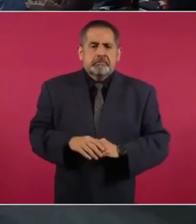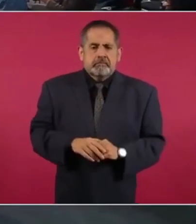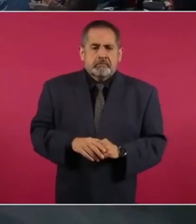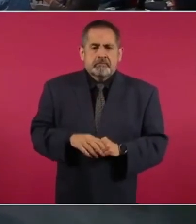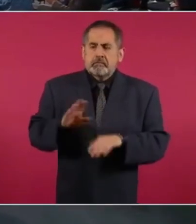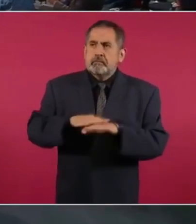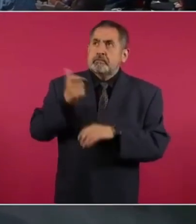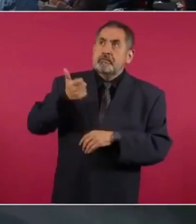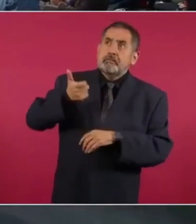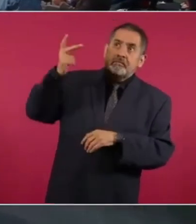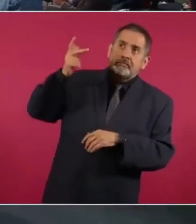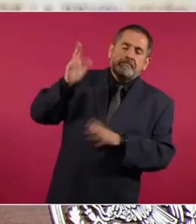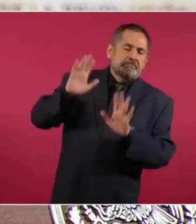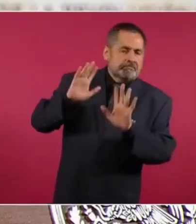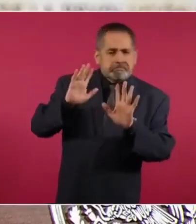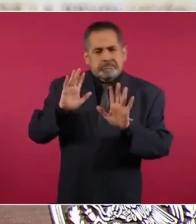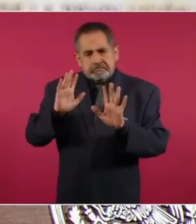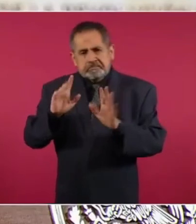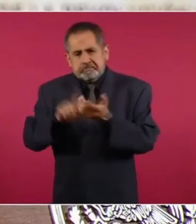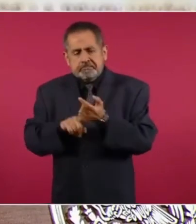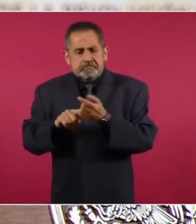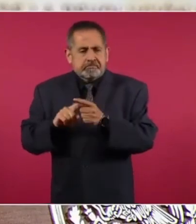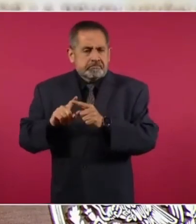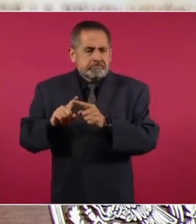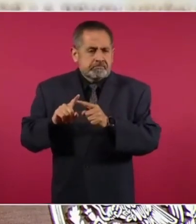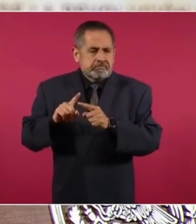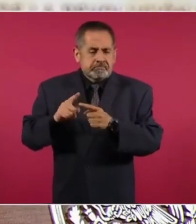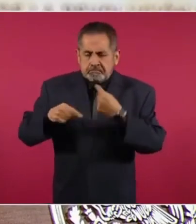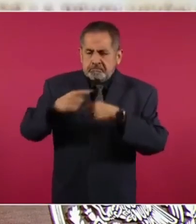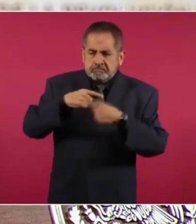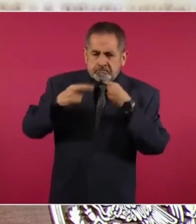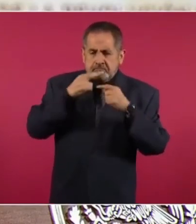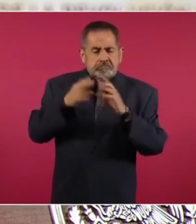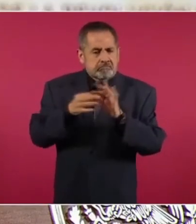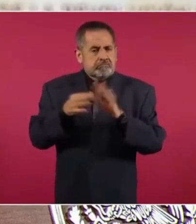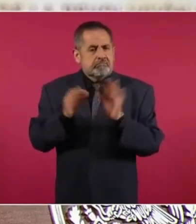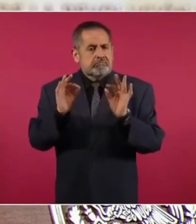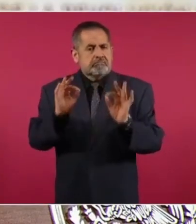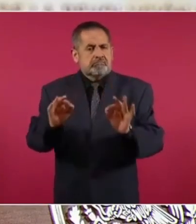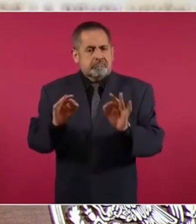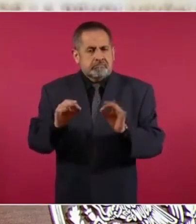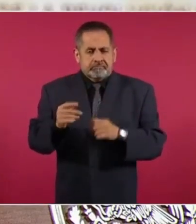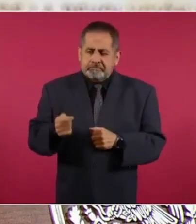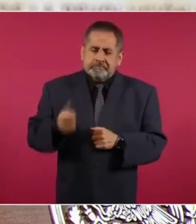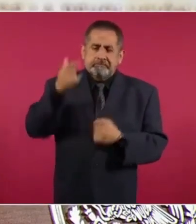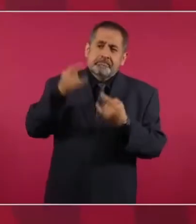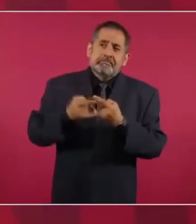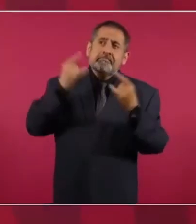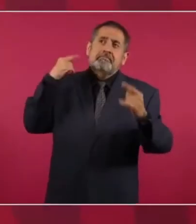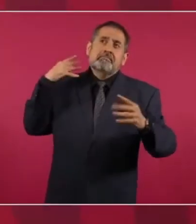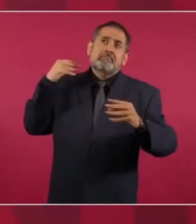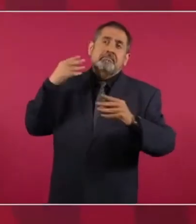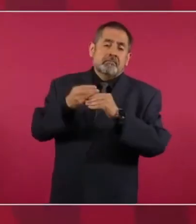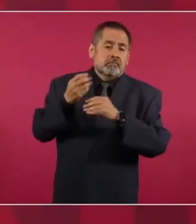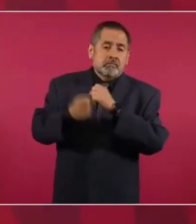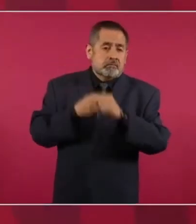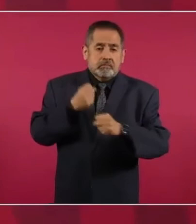el aumento en el precio de los combustibles, pero por primera vez en muchos